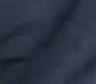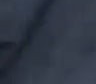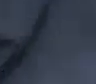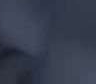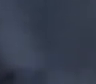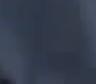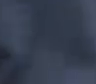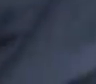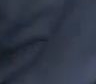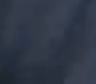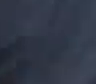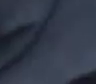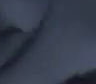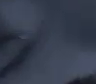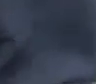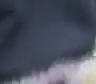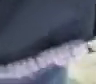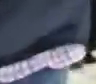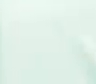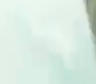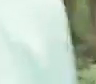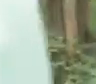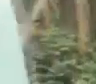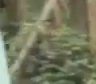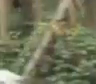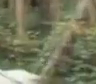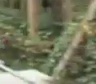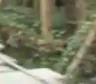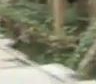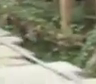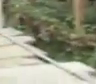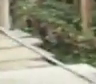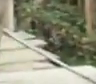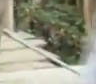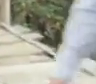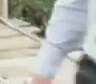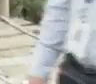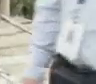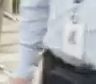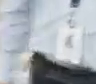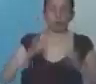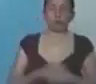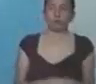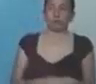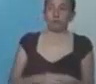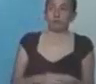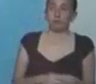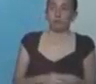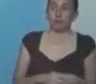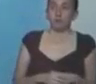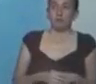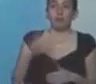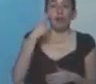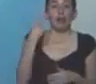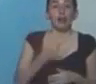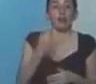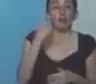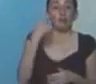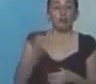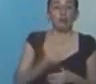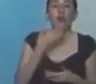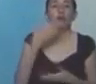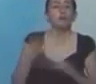sectores donde existen casos positivos de COVID y se realiza el aislamiento obligatorio. Las pruebas se realizaron con